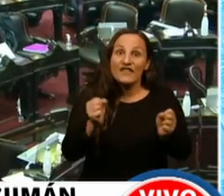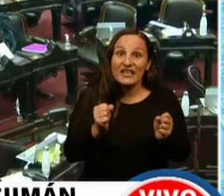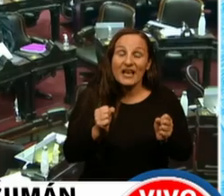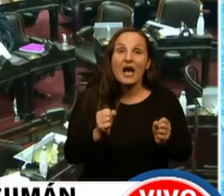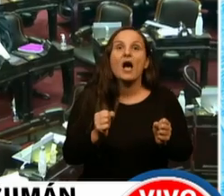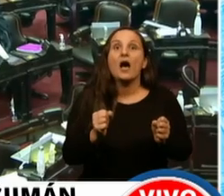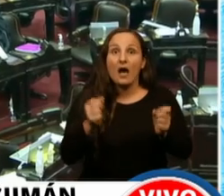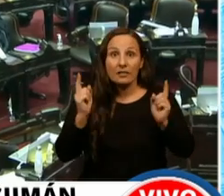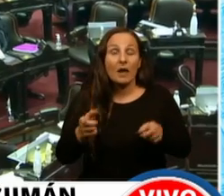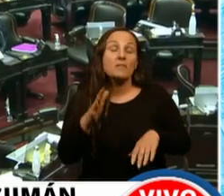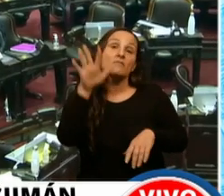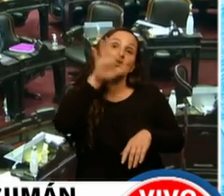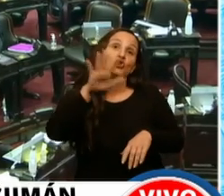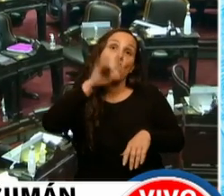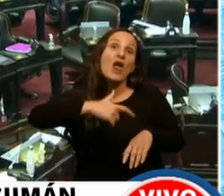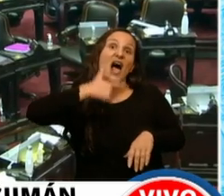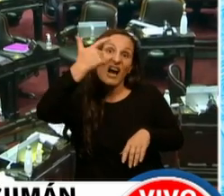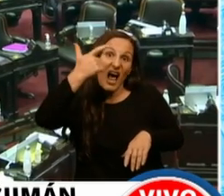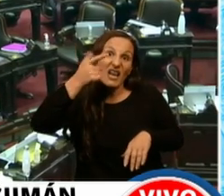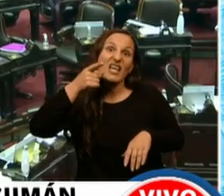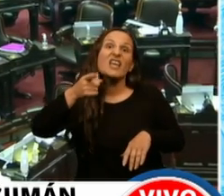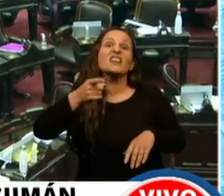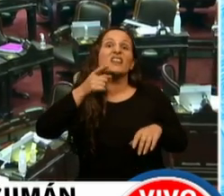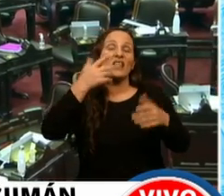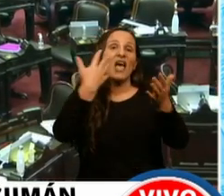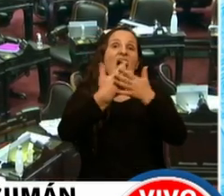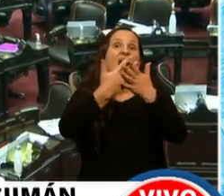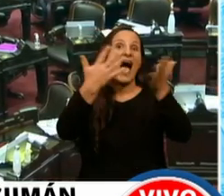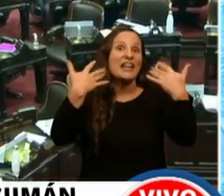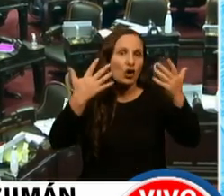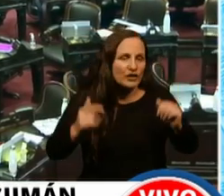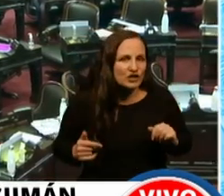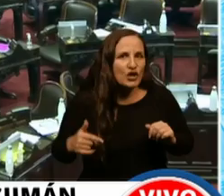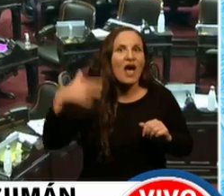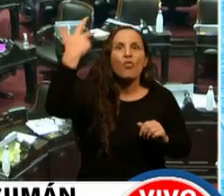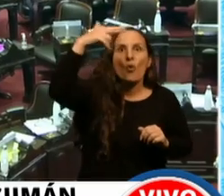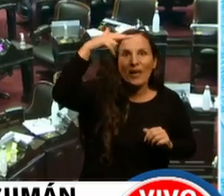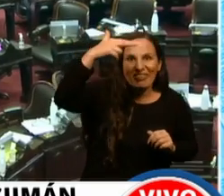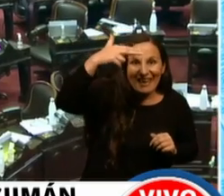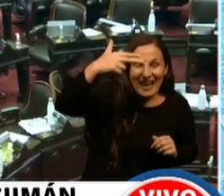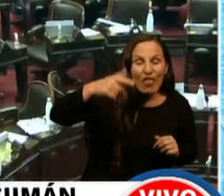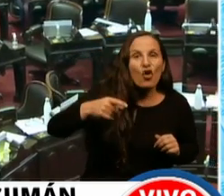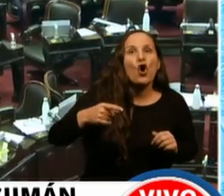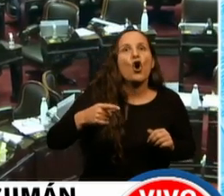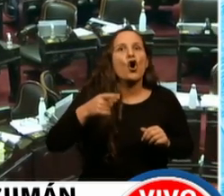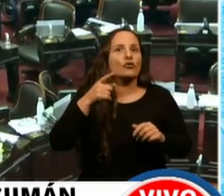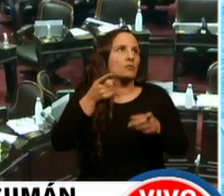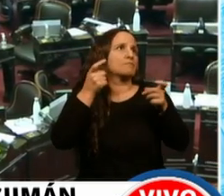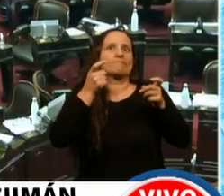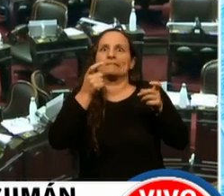los que tenemos zona caliente incluyamos los aires acondicionados los ventiladores como productos esenciales